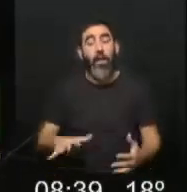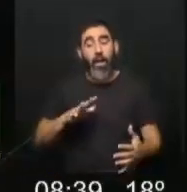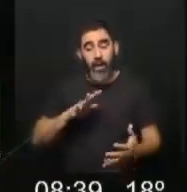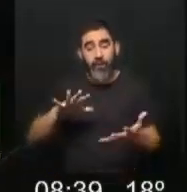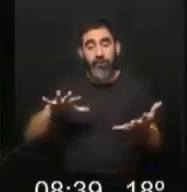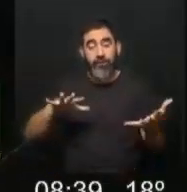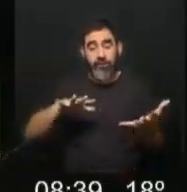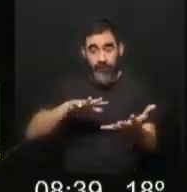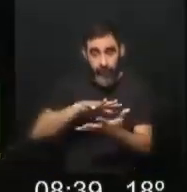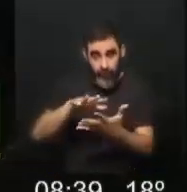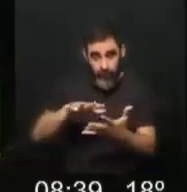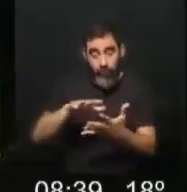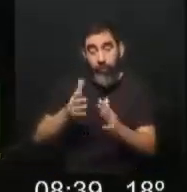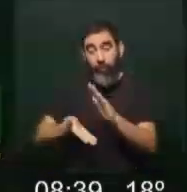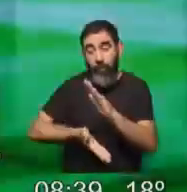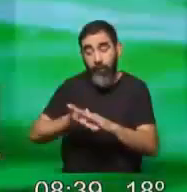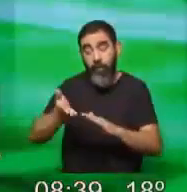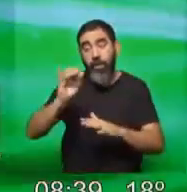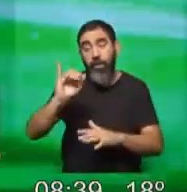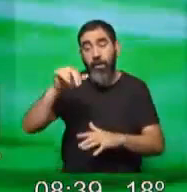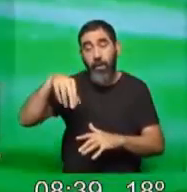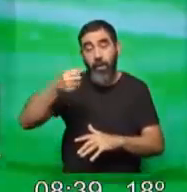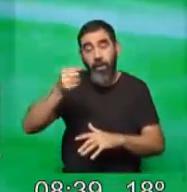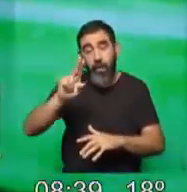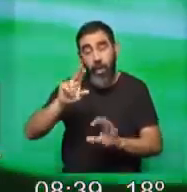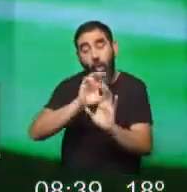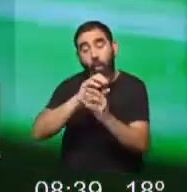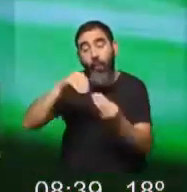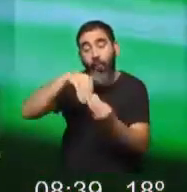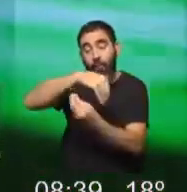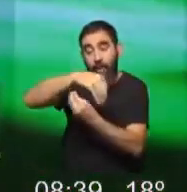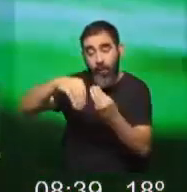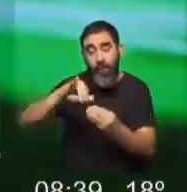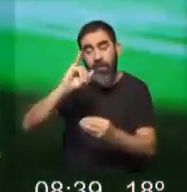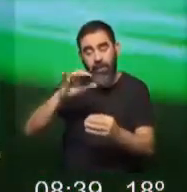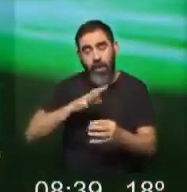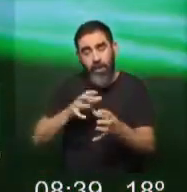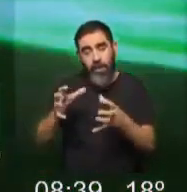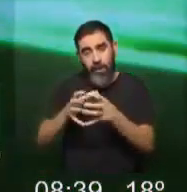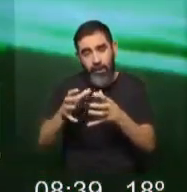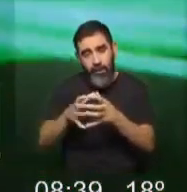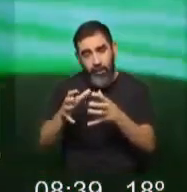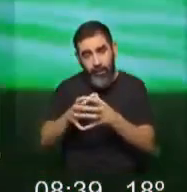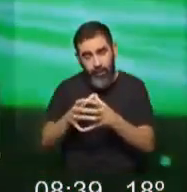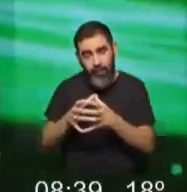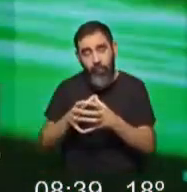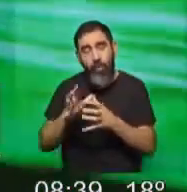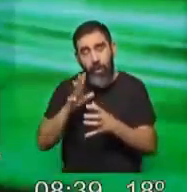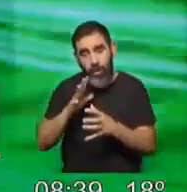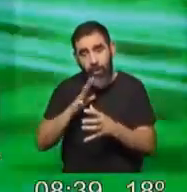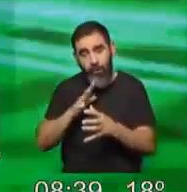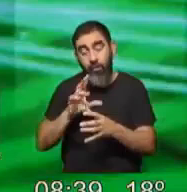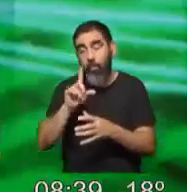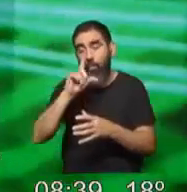hay que separarlo, pasan a INAU o a una familia y sí, se sigue, hay otros equipos, Claro. hay otro equipo principalmente